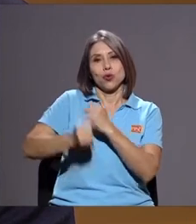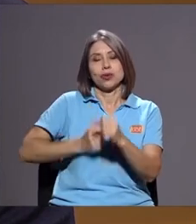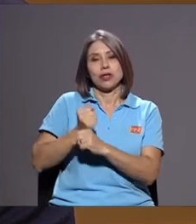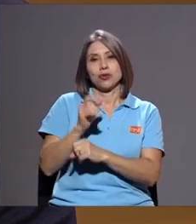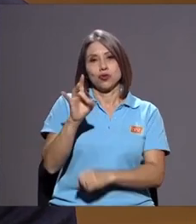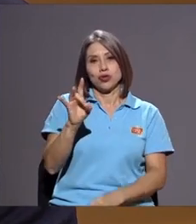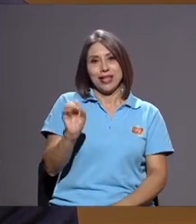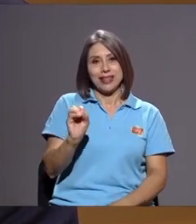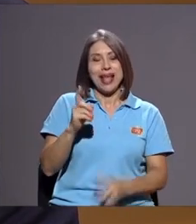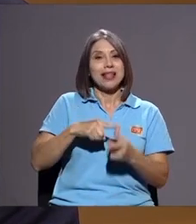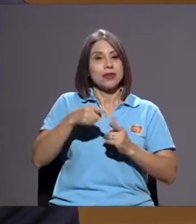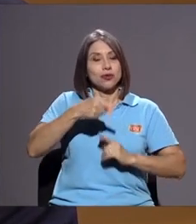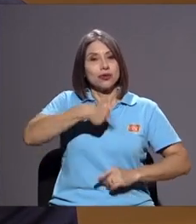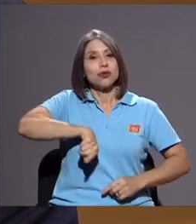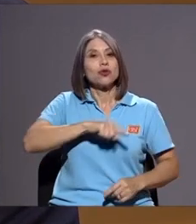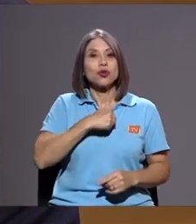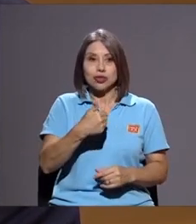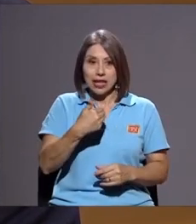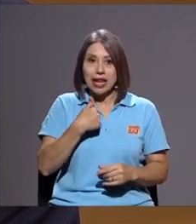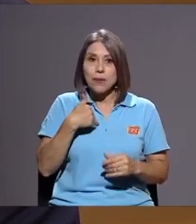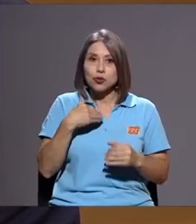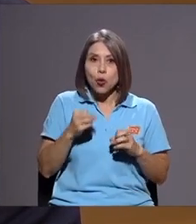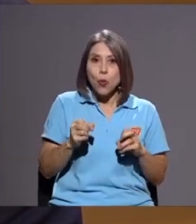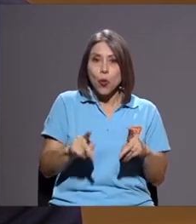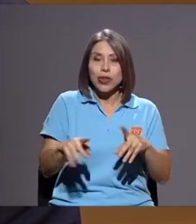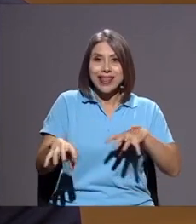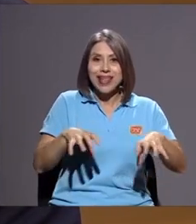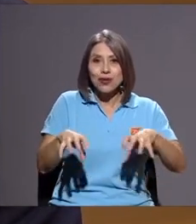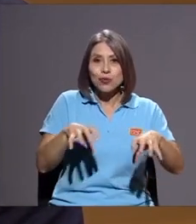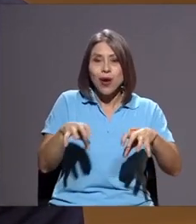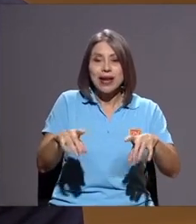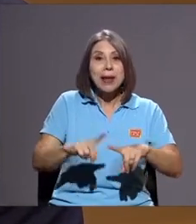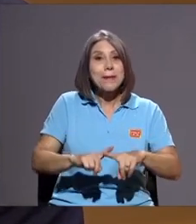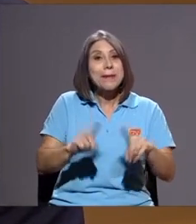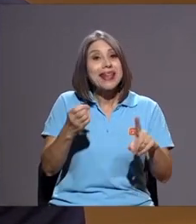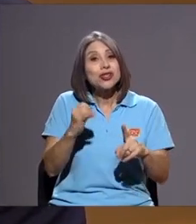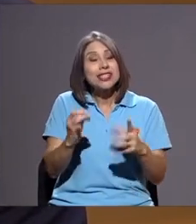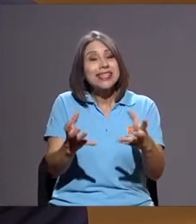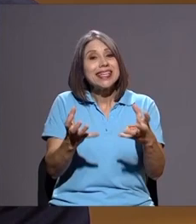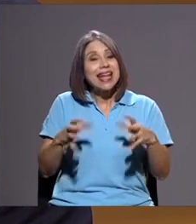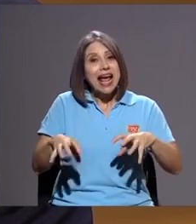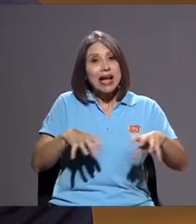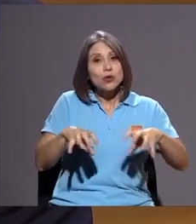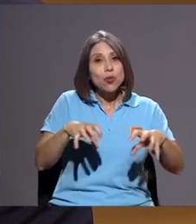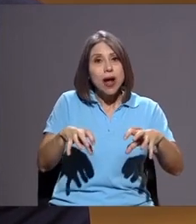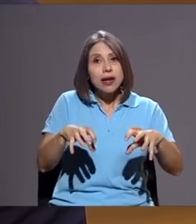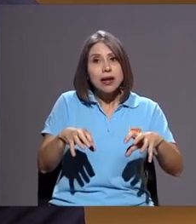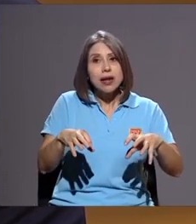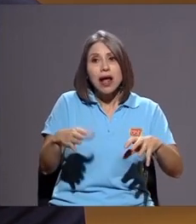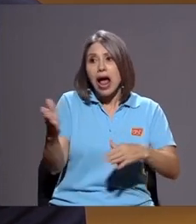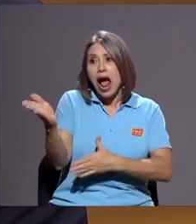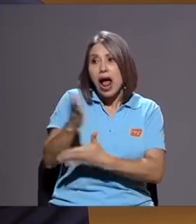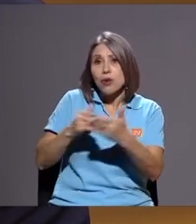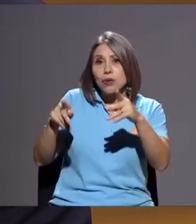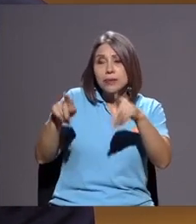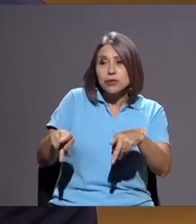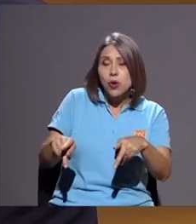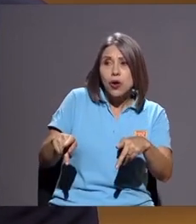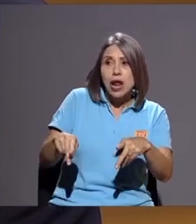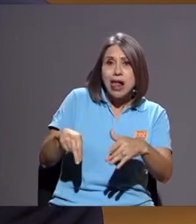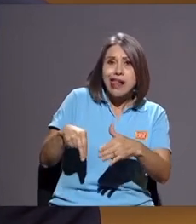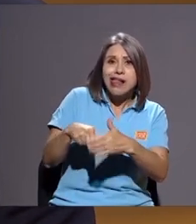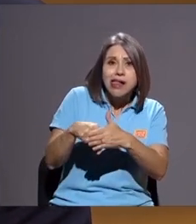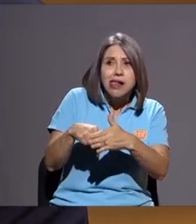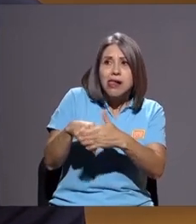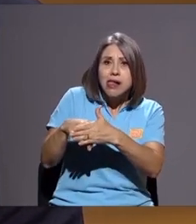entonces tenemos espacios de acción para actuar pero si cada vez que se quiere actuar hay alguien que se pare la manguera y alguien